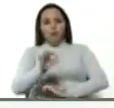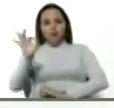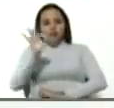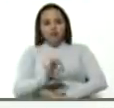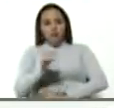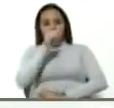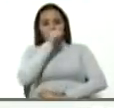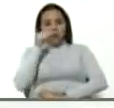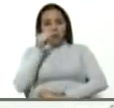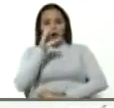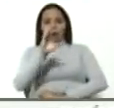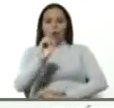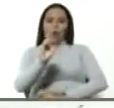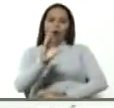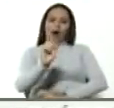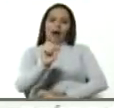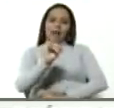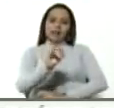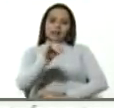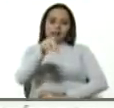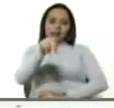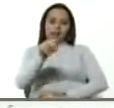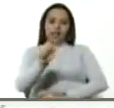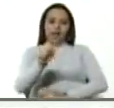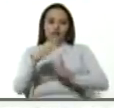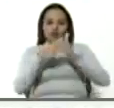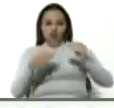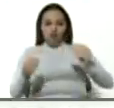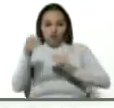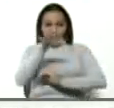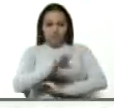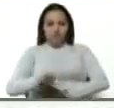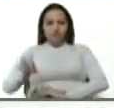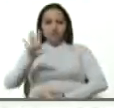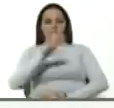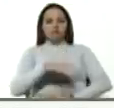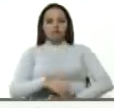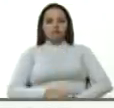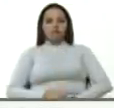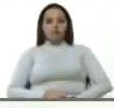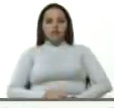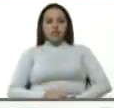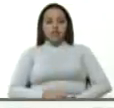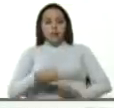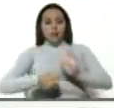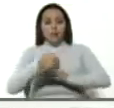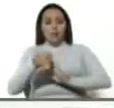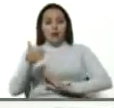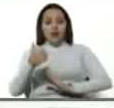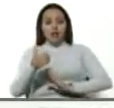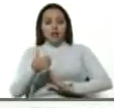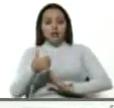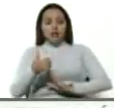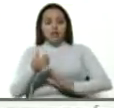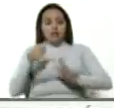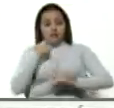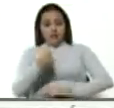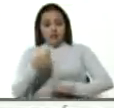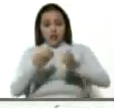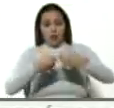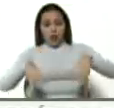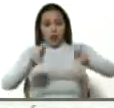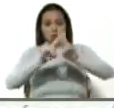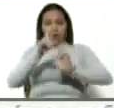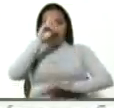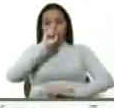entero. Y su producción ha ido en aumento en los últimos años, según la ONU, en el año 2019. La